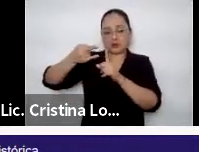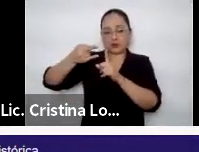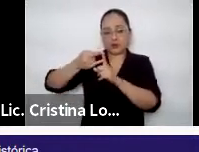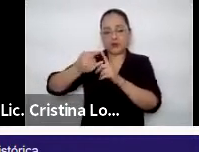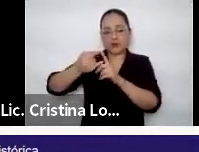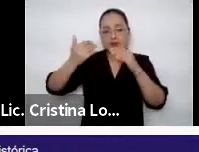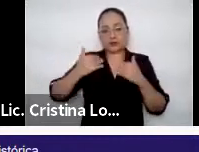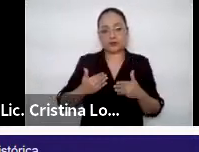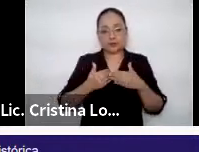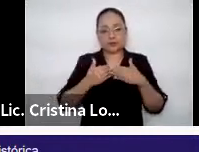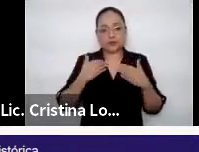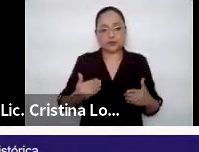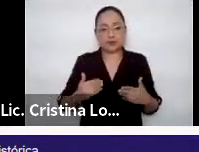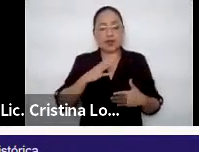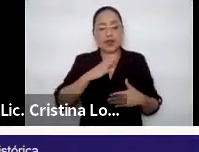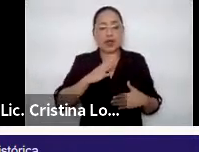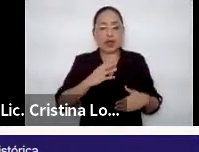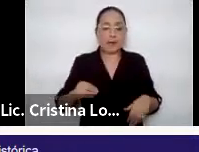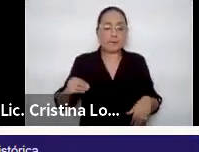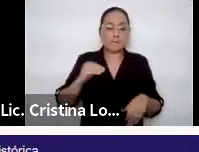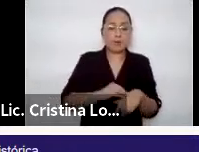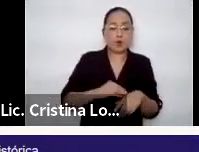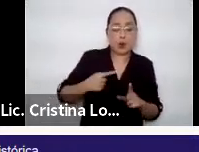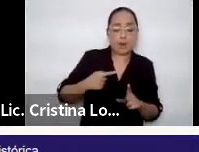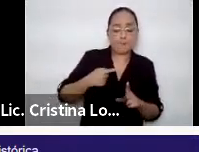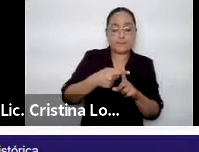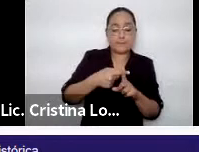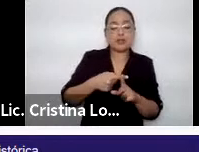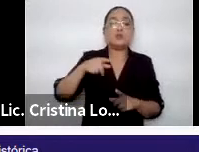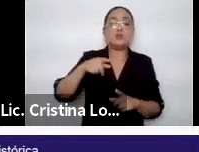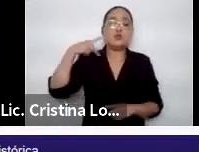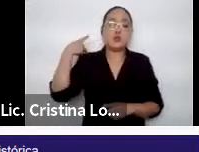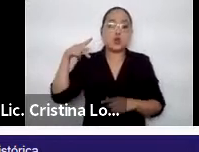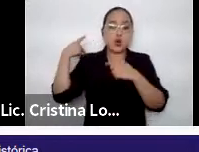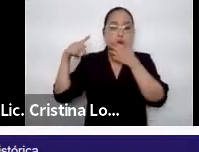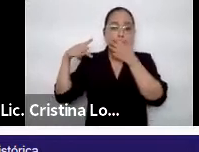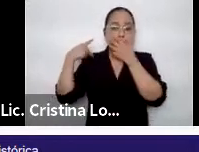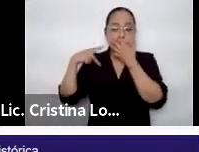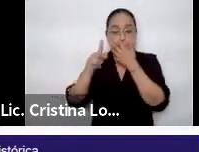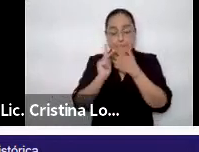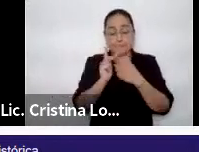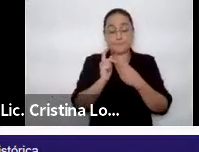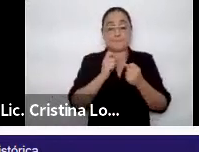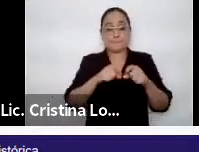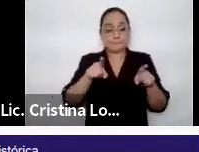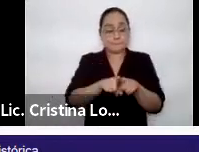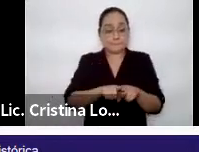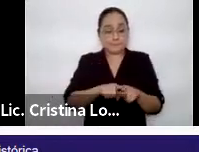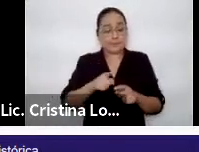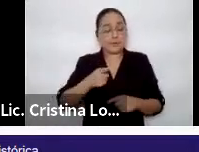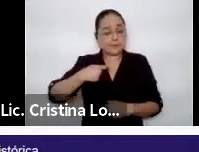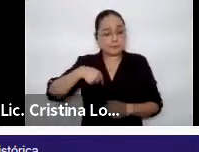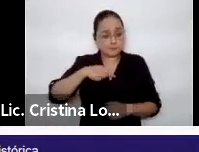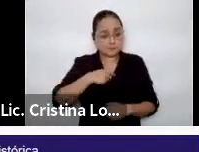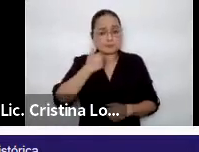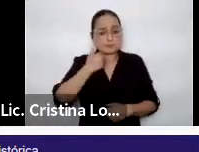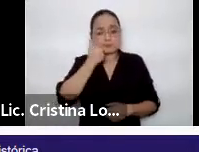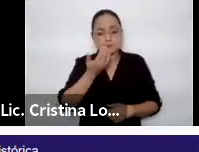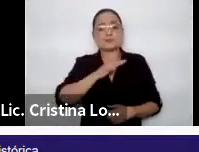más. Entonces nos va a buscar Puebla, pero también queremos que nos busque,